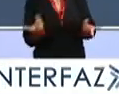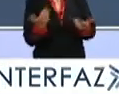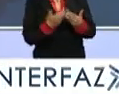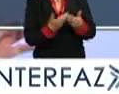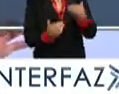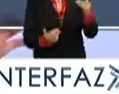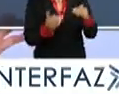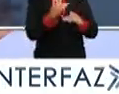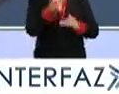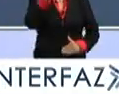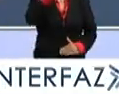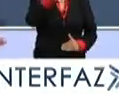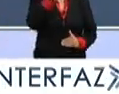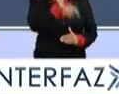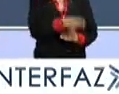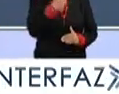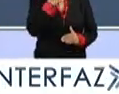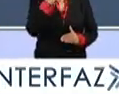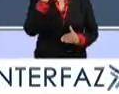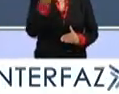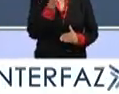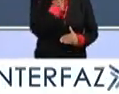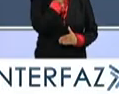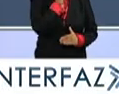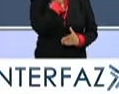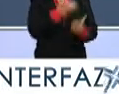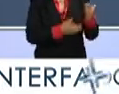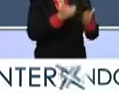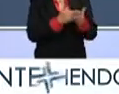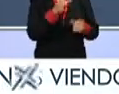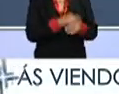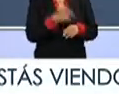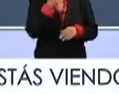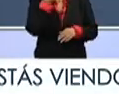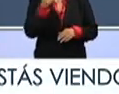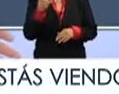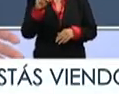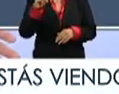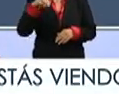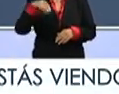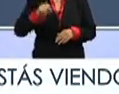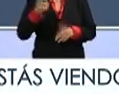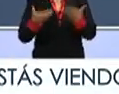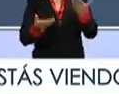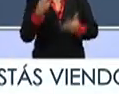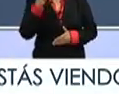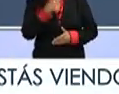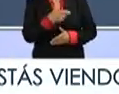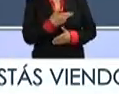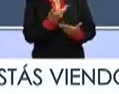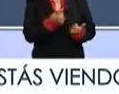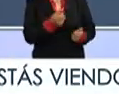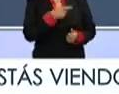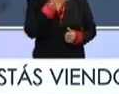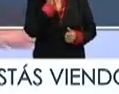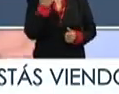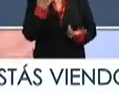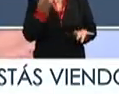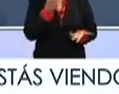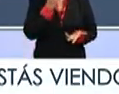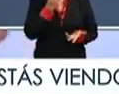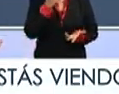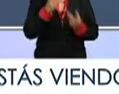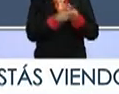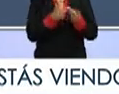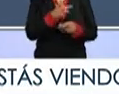significativamente más bajas en el uso de la tecnología. Hablaba incluso de que en algunos casos ni siquiera podían acceder a